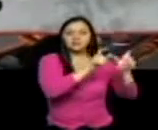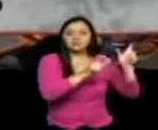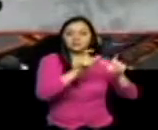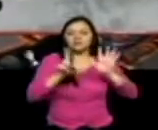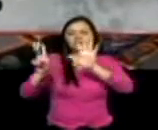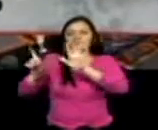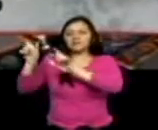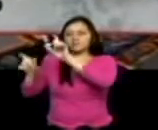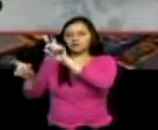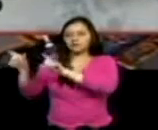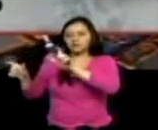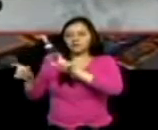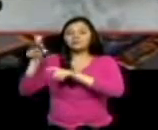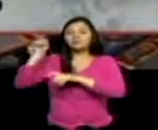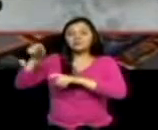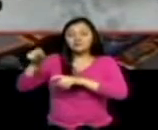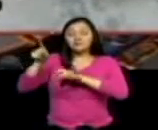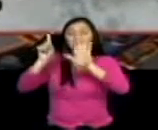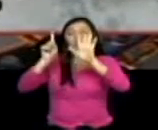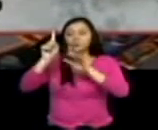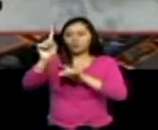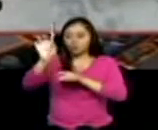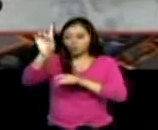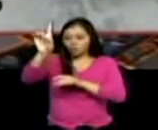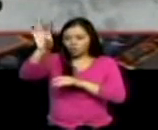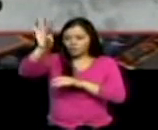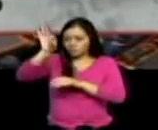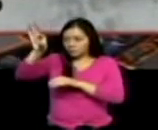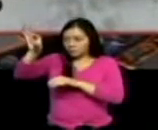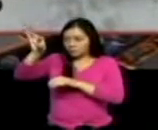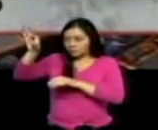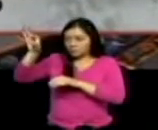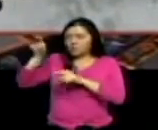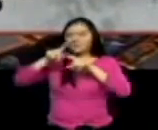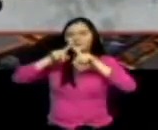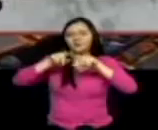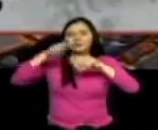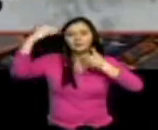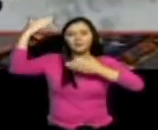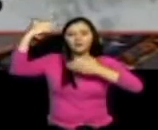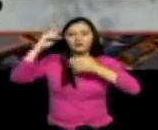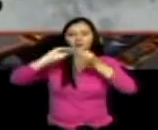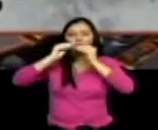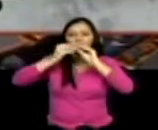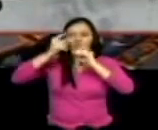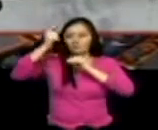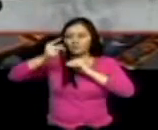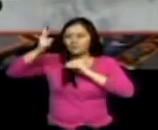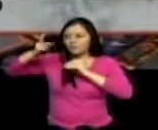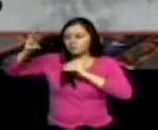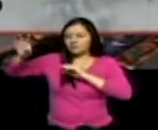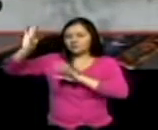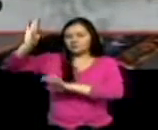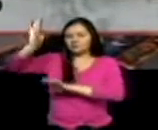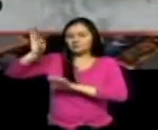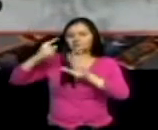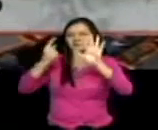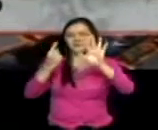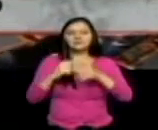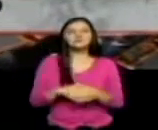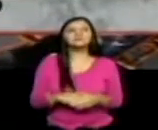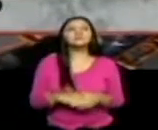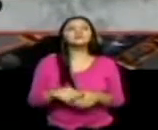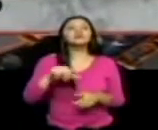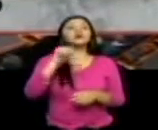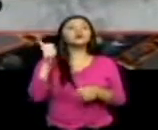bancadas que conforman el Parlamento Nacional. Vamos con Marilena Guayasco. Ella nos va